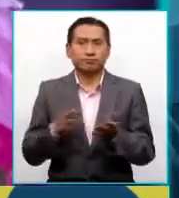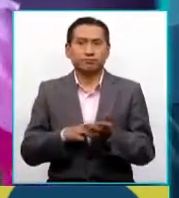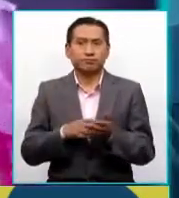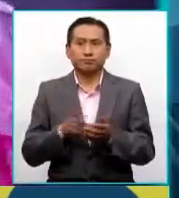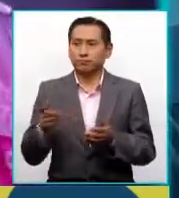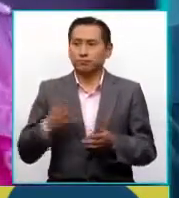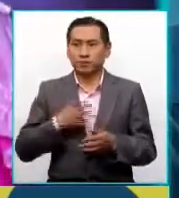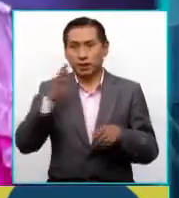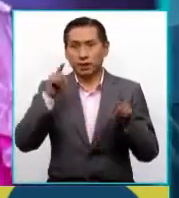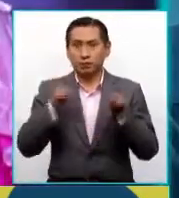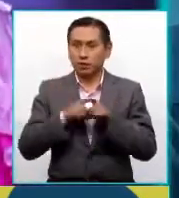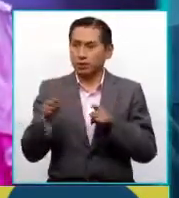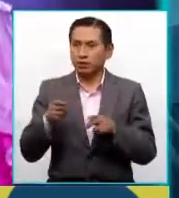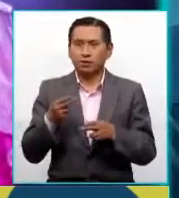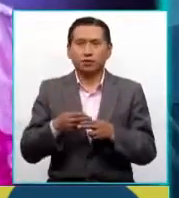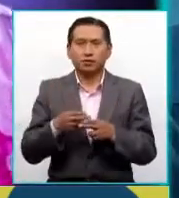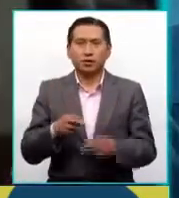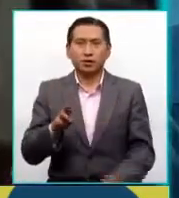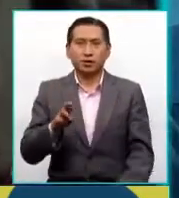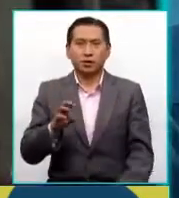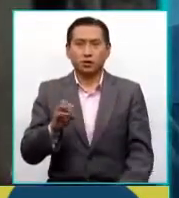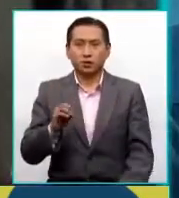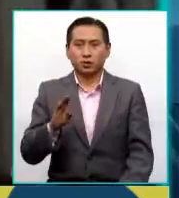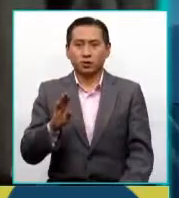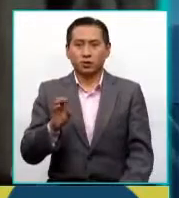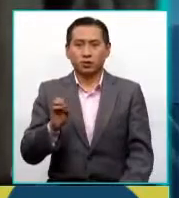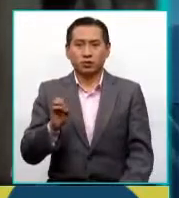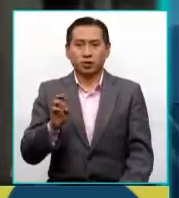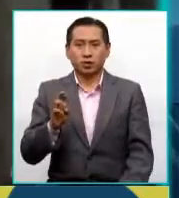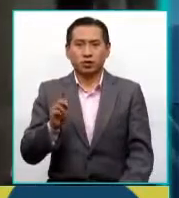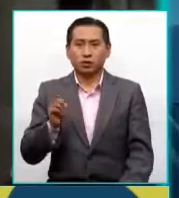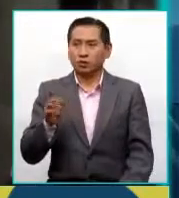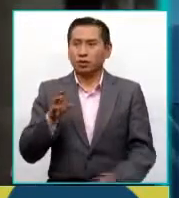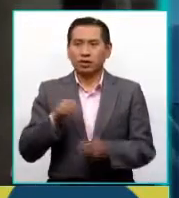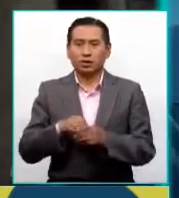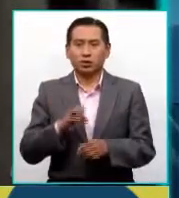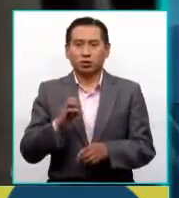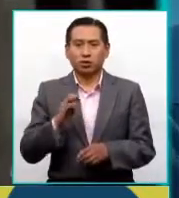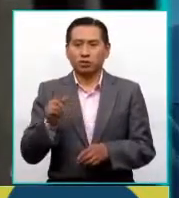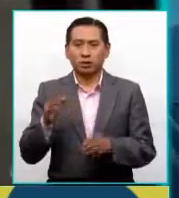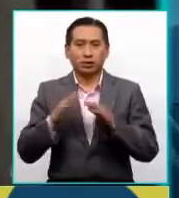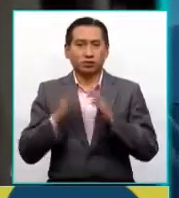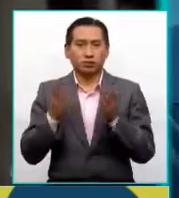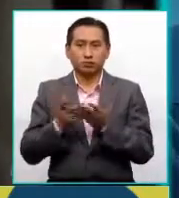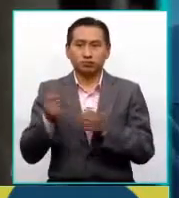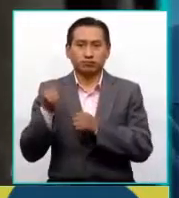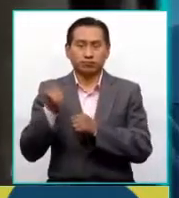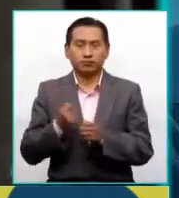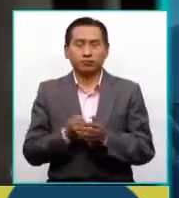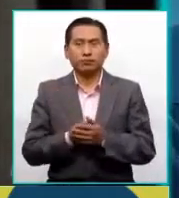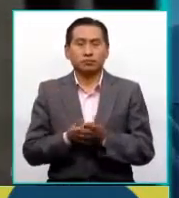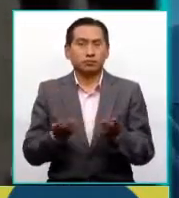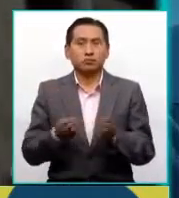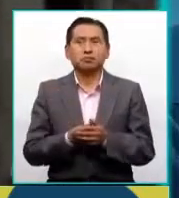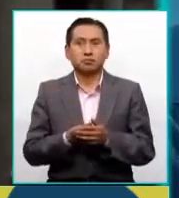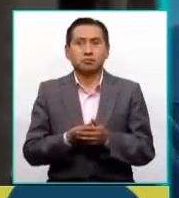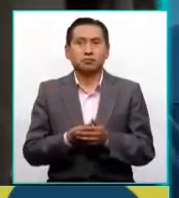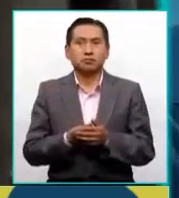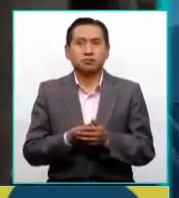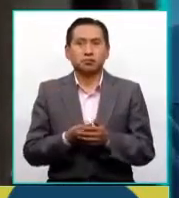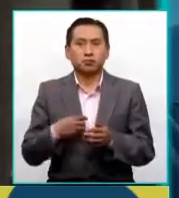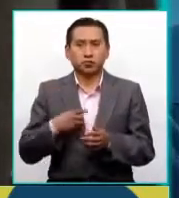a mi hermano Roberto, que fundó la fábrica, la Escuela de Cine en Cochabamba. Entonces, bueno, pues como te